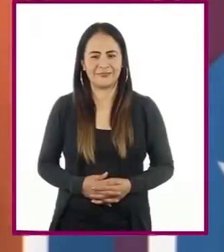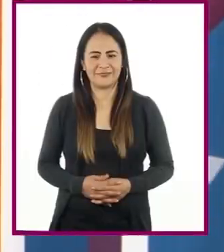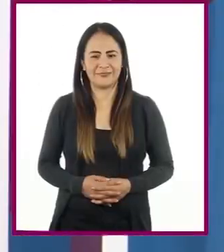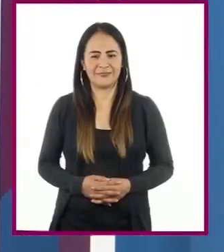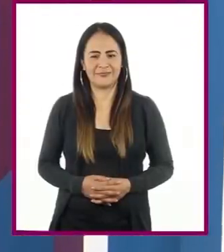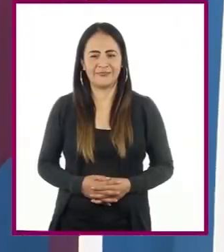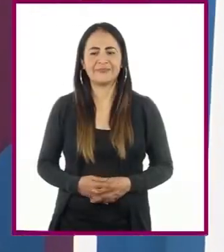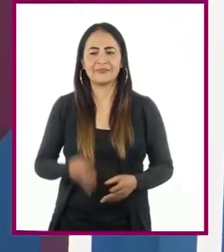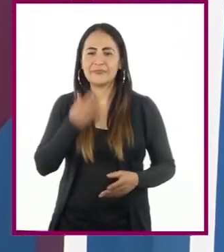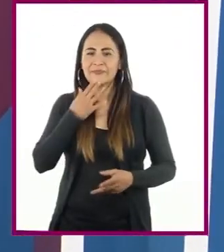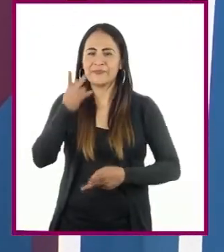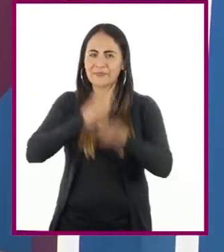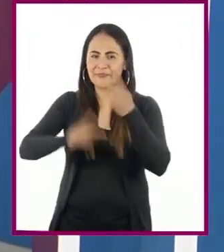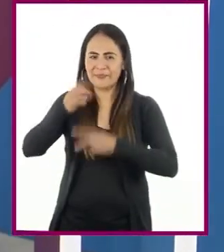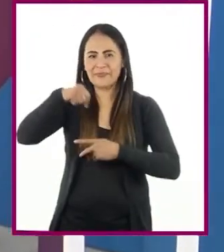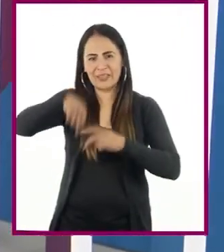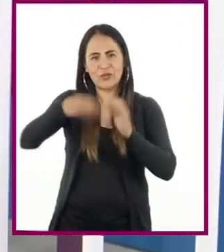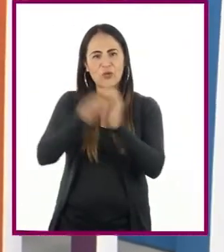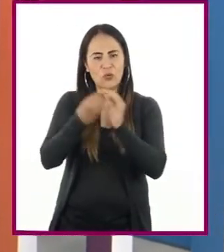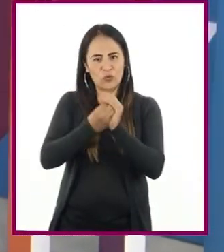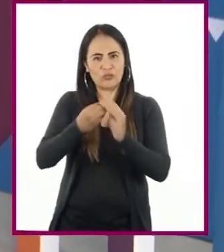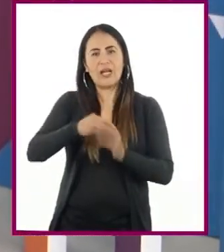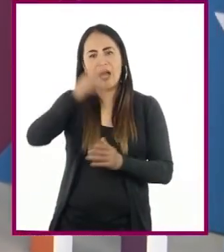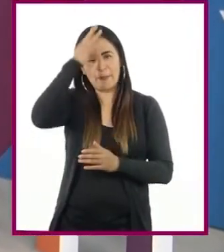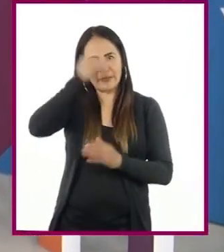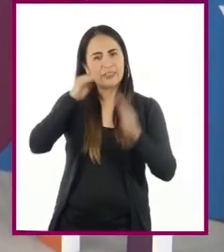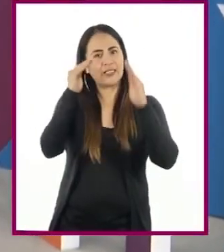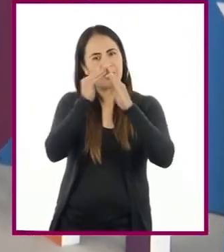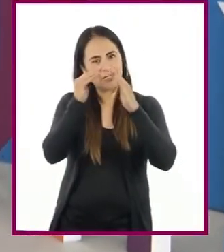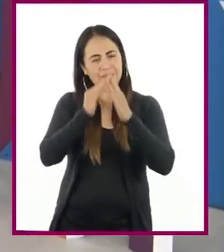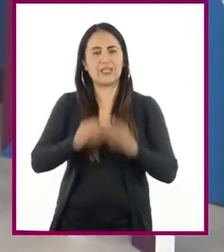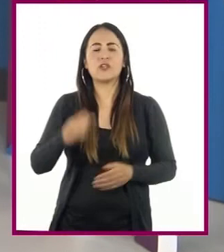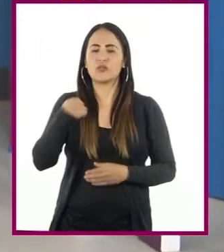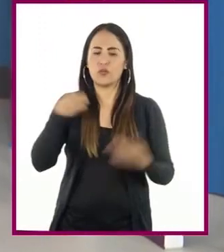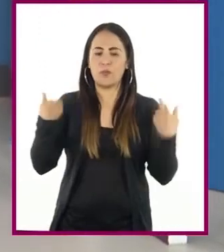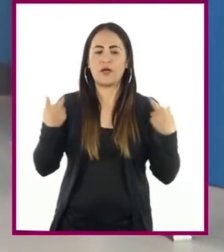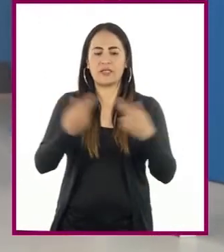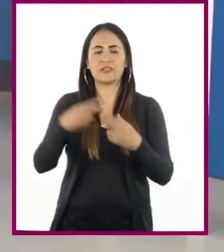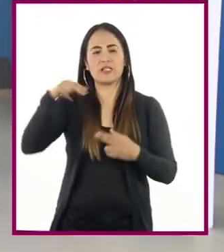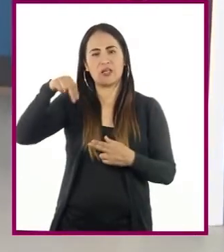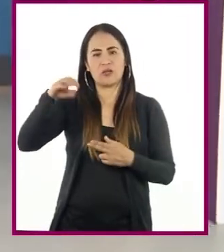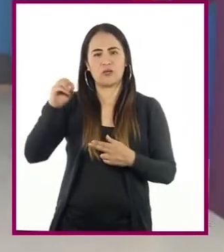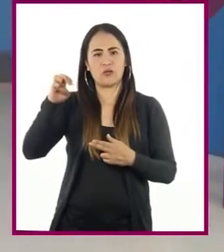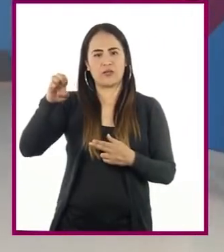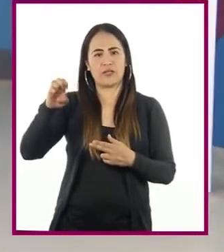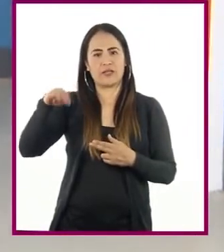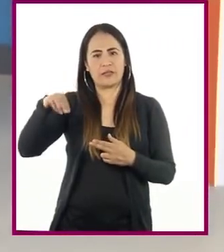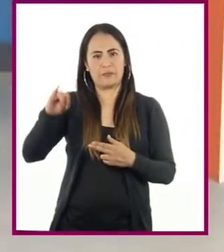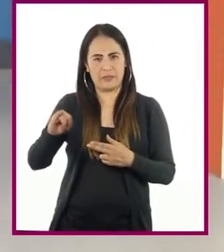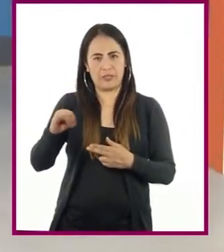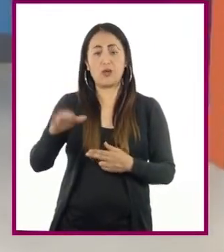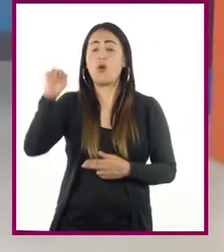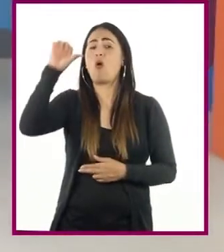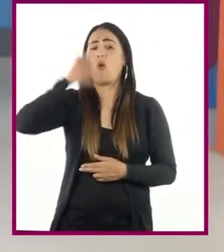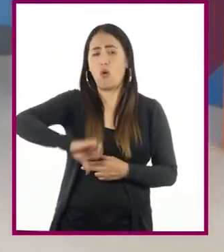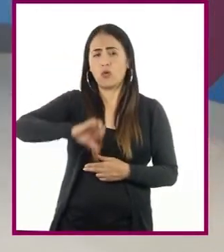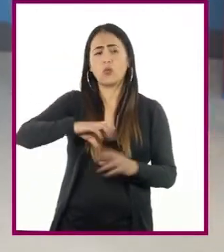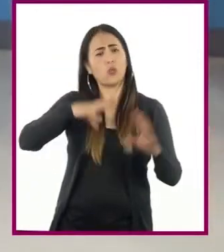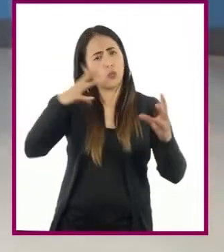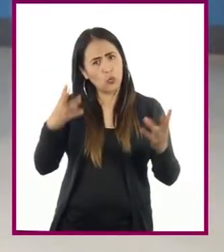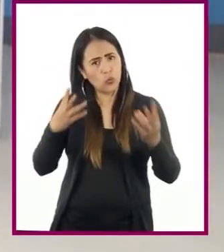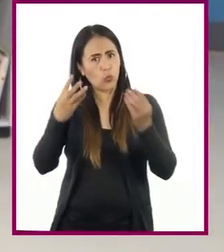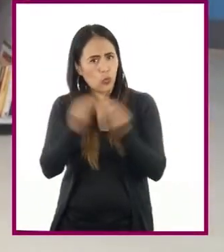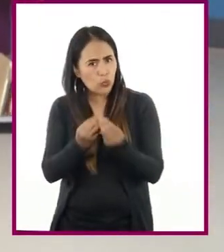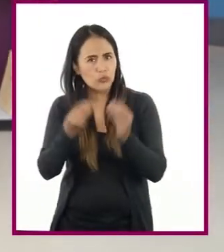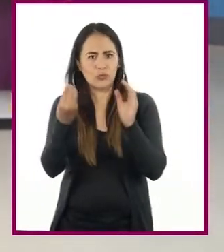Bienvenidas y bienvenidos a una sesión más de Aprende en Casa. Soy la maestra Noemí Juárez y el día de hoy los acompañaré en